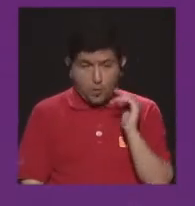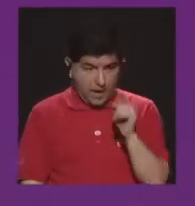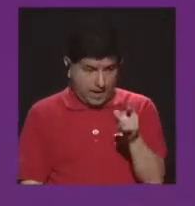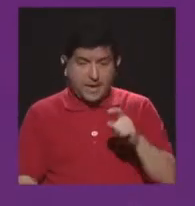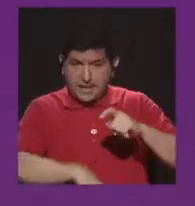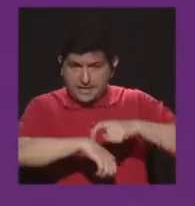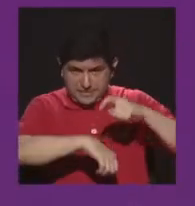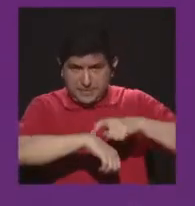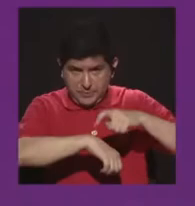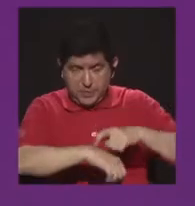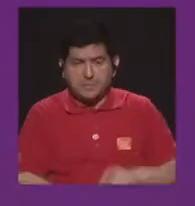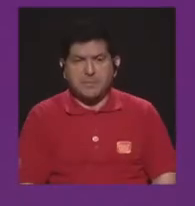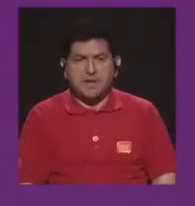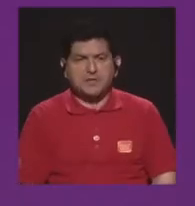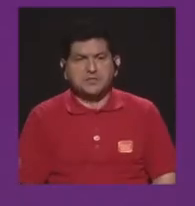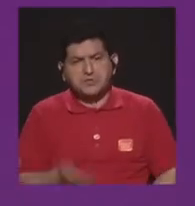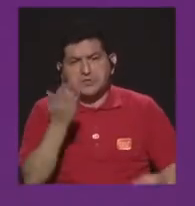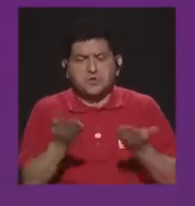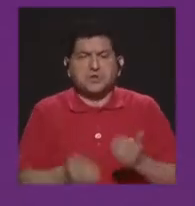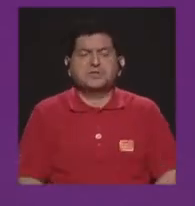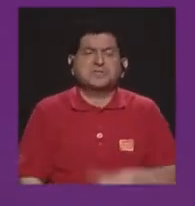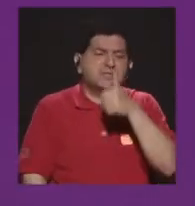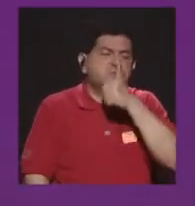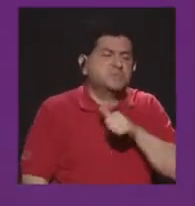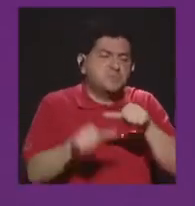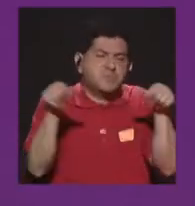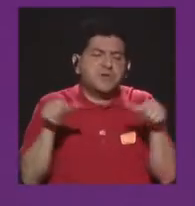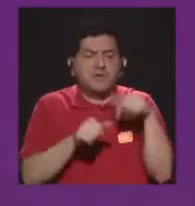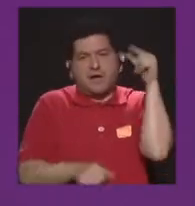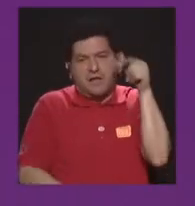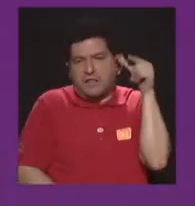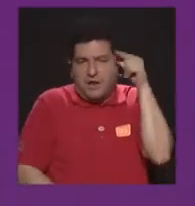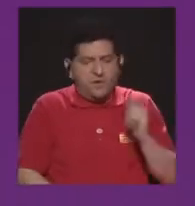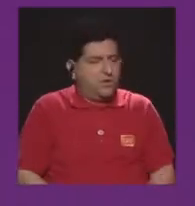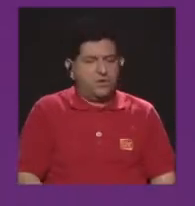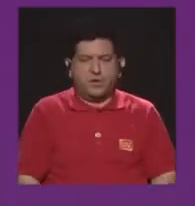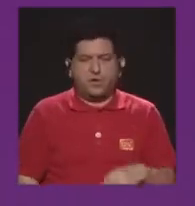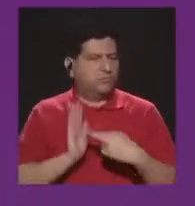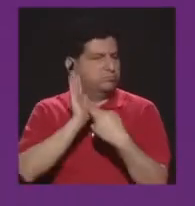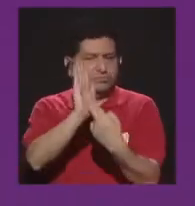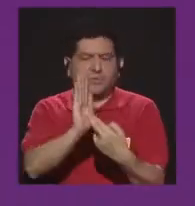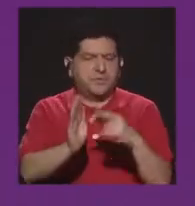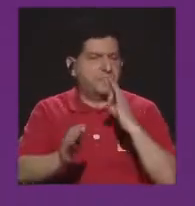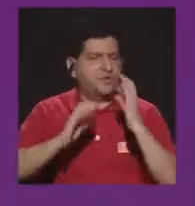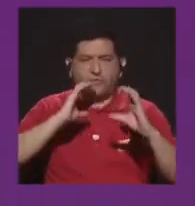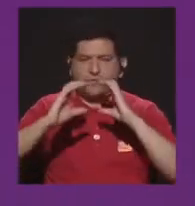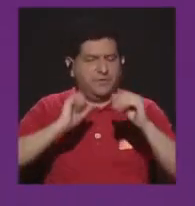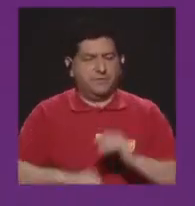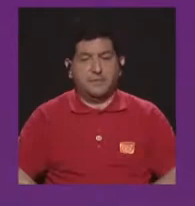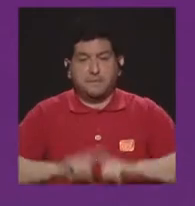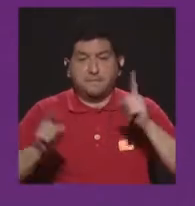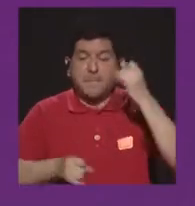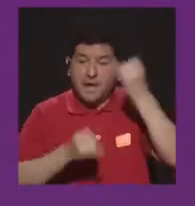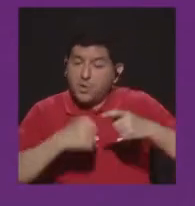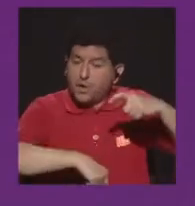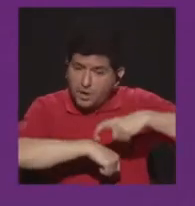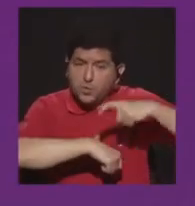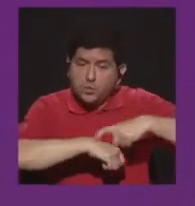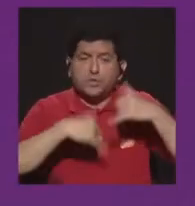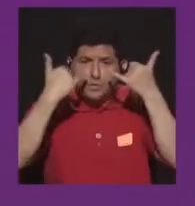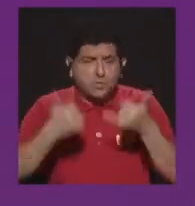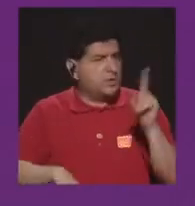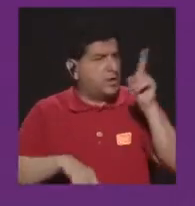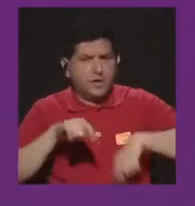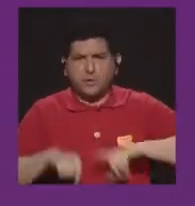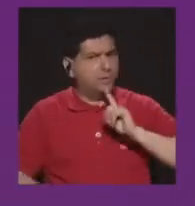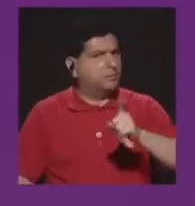estábamos sobre todo abocadas al ámbito de lo privado, era lógico que no fuéramos representadas por los medios. Pero las últimas décadas esto ya no se